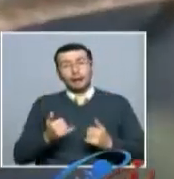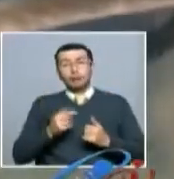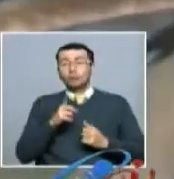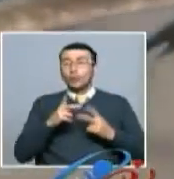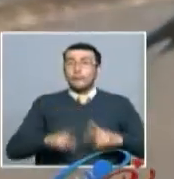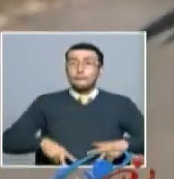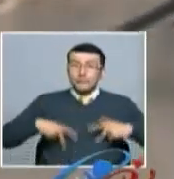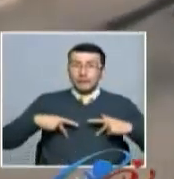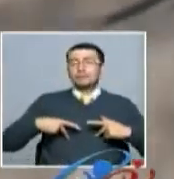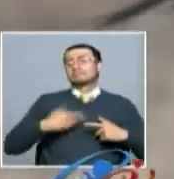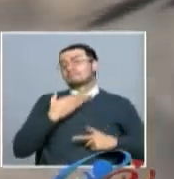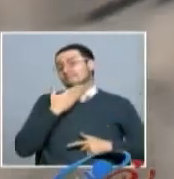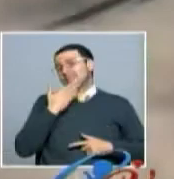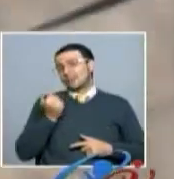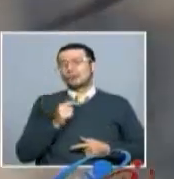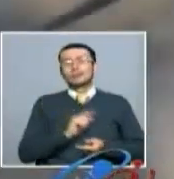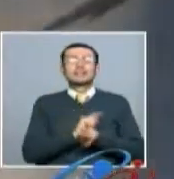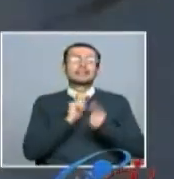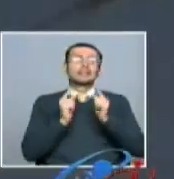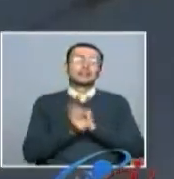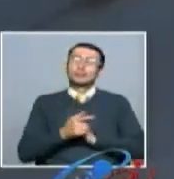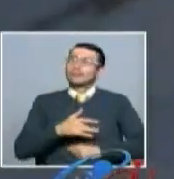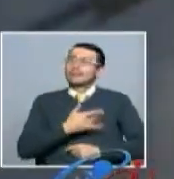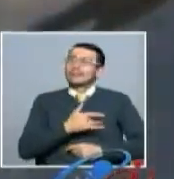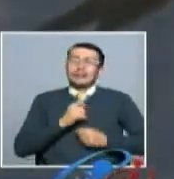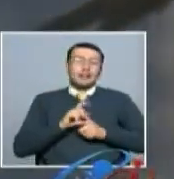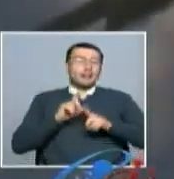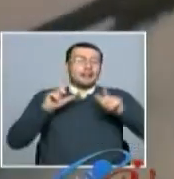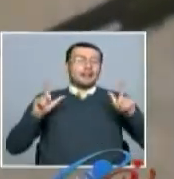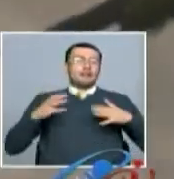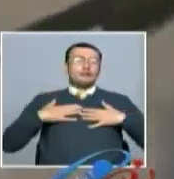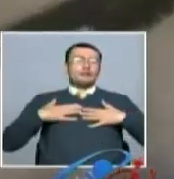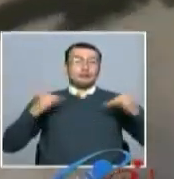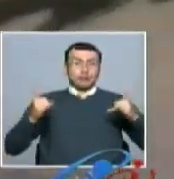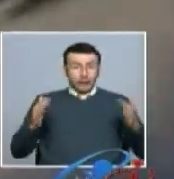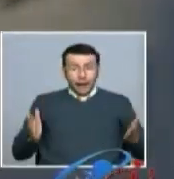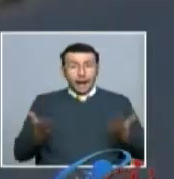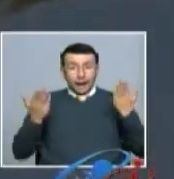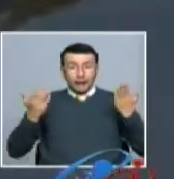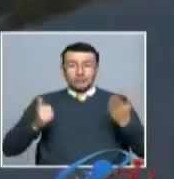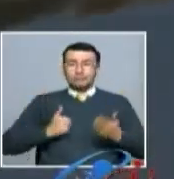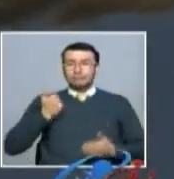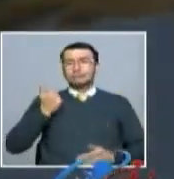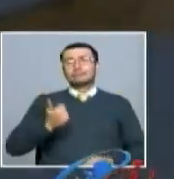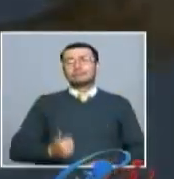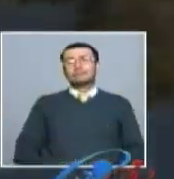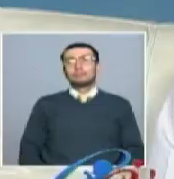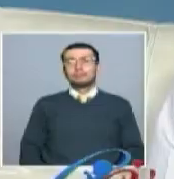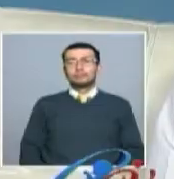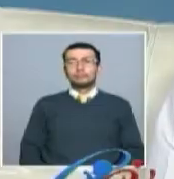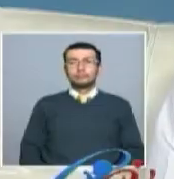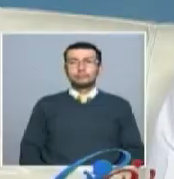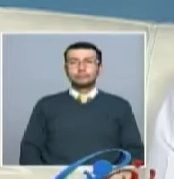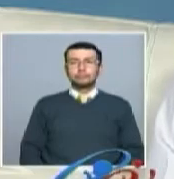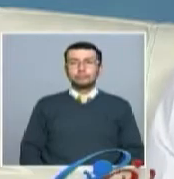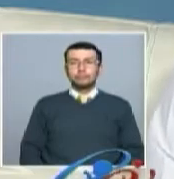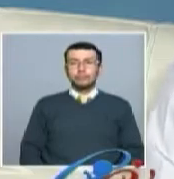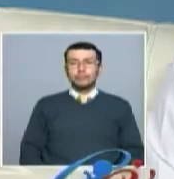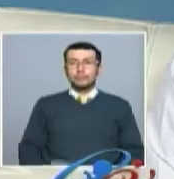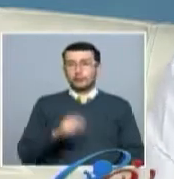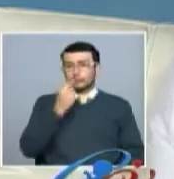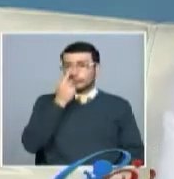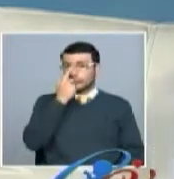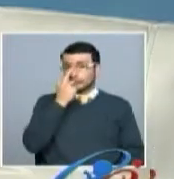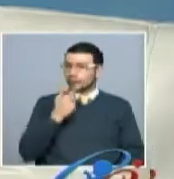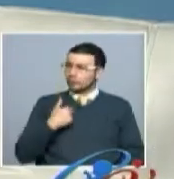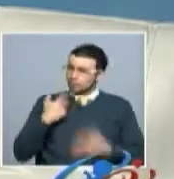será diferente y te sentirás más libre y feliz. Atrévete y haz que eso suceda. Yo quiero